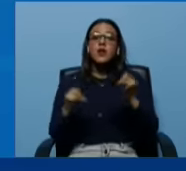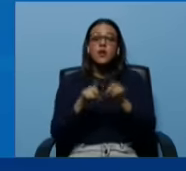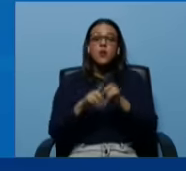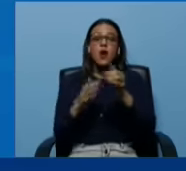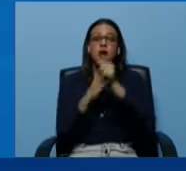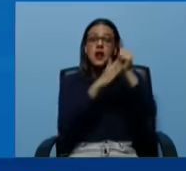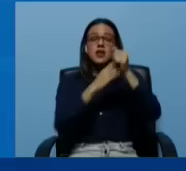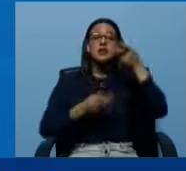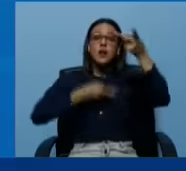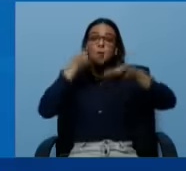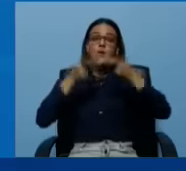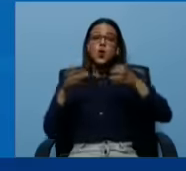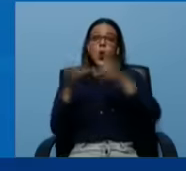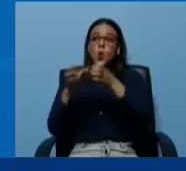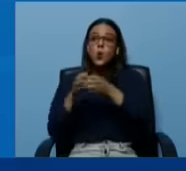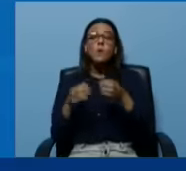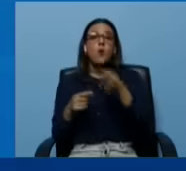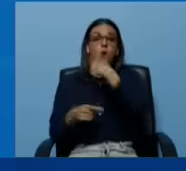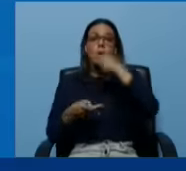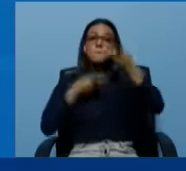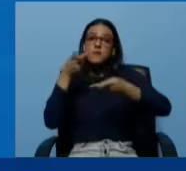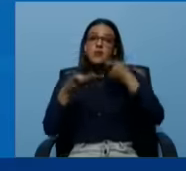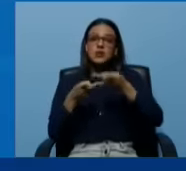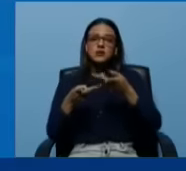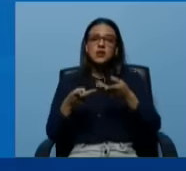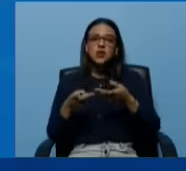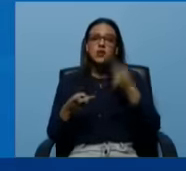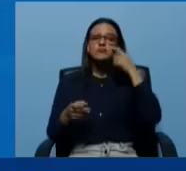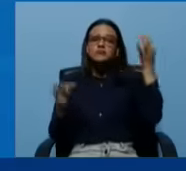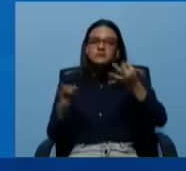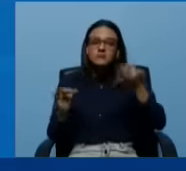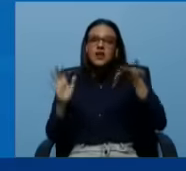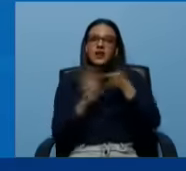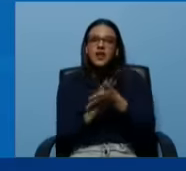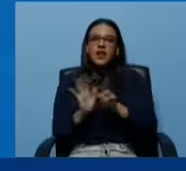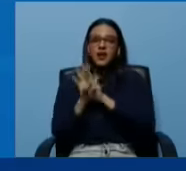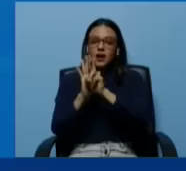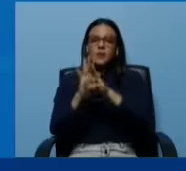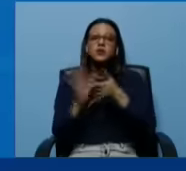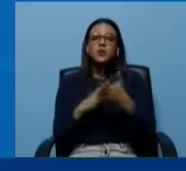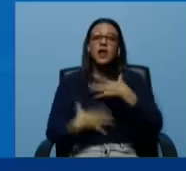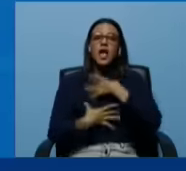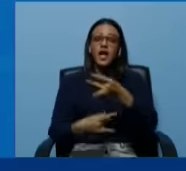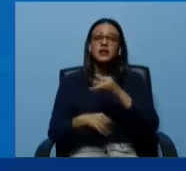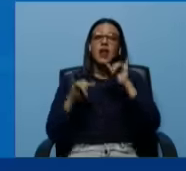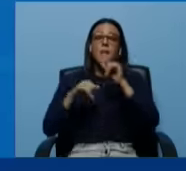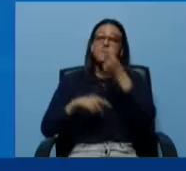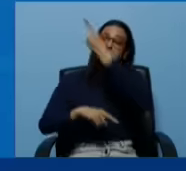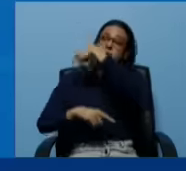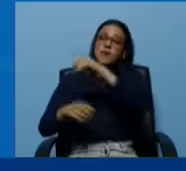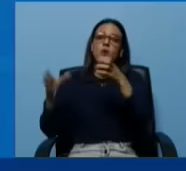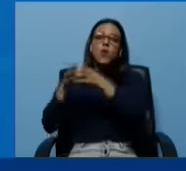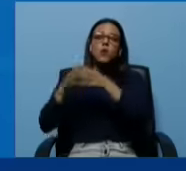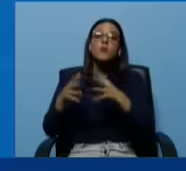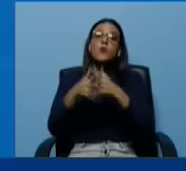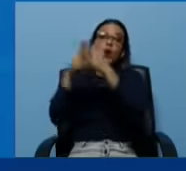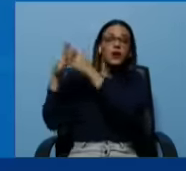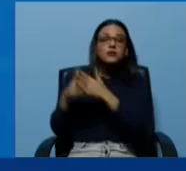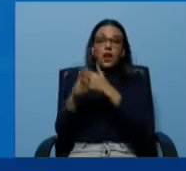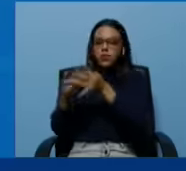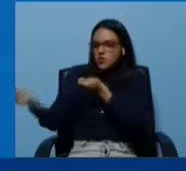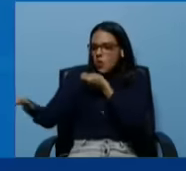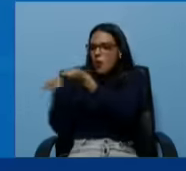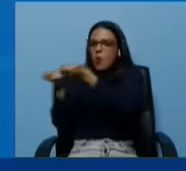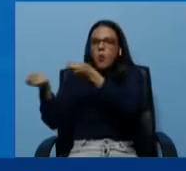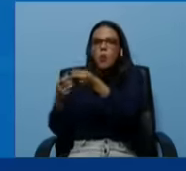y grupos políticos que representan los intereses de las oligarquías más rancias y que